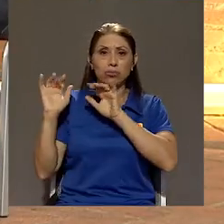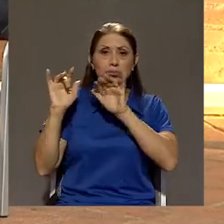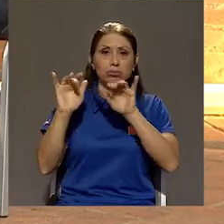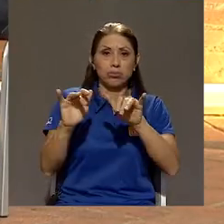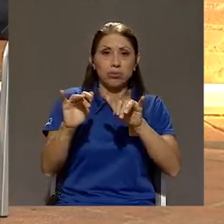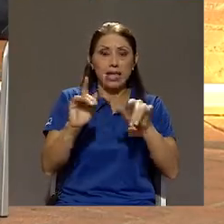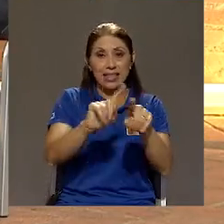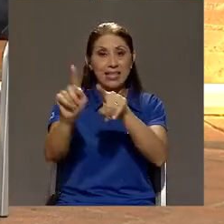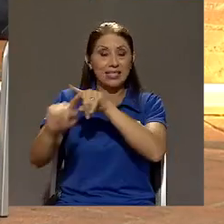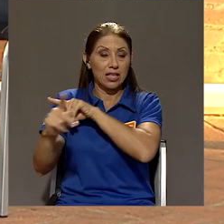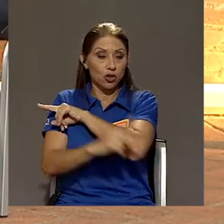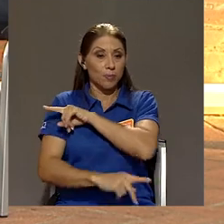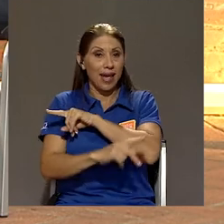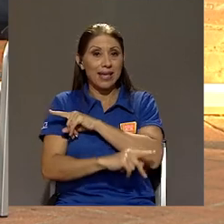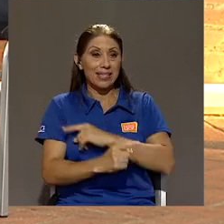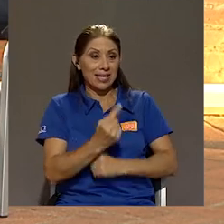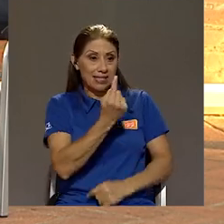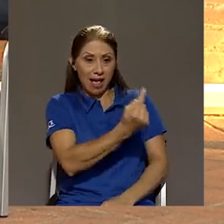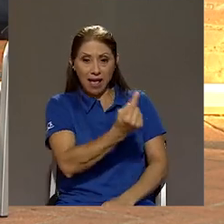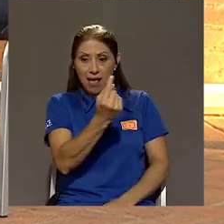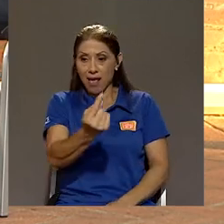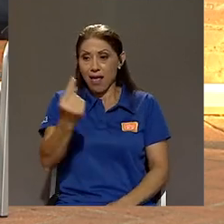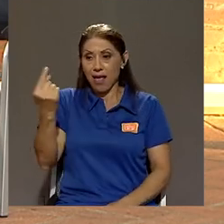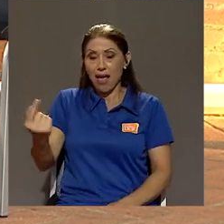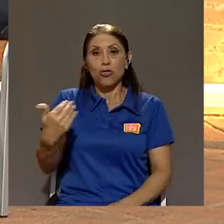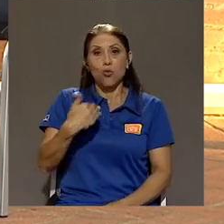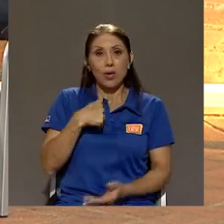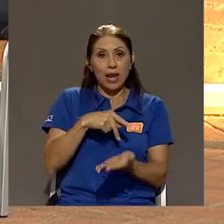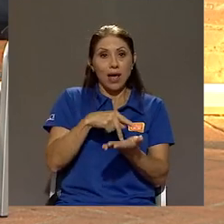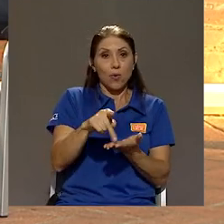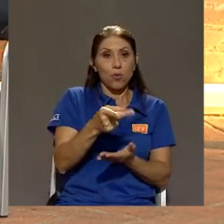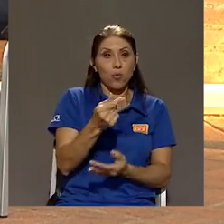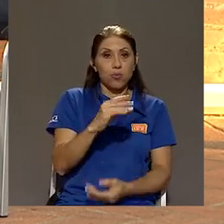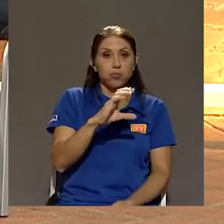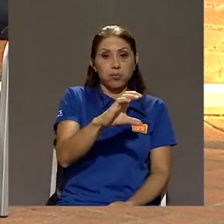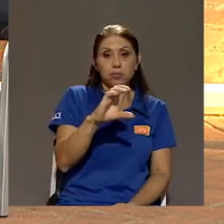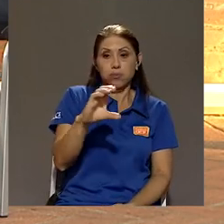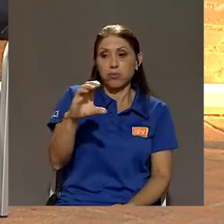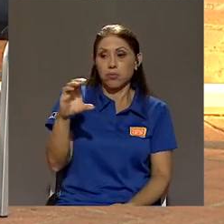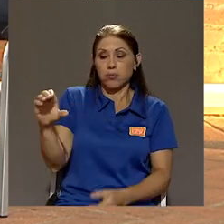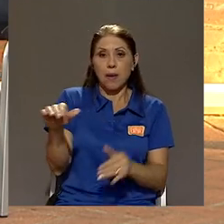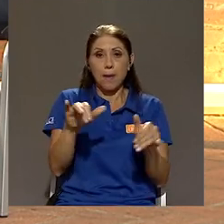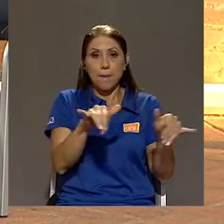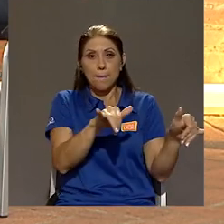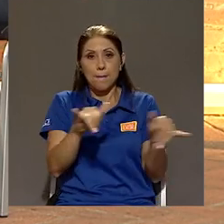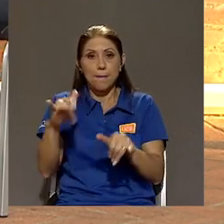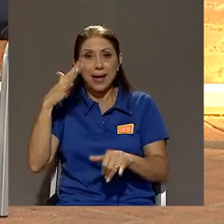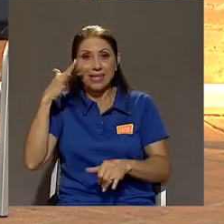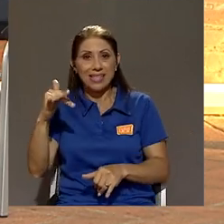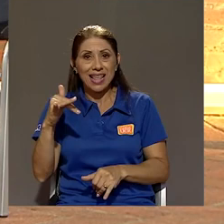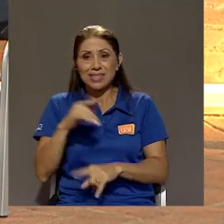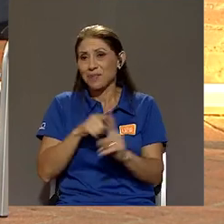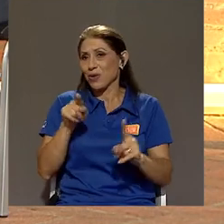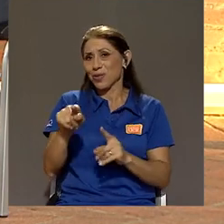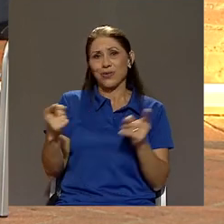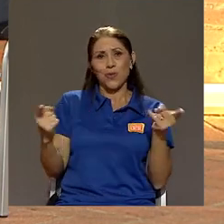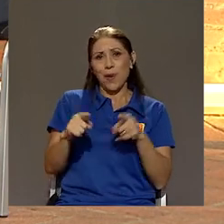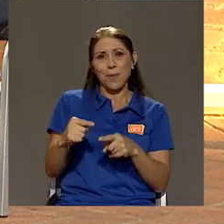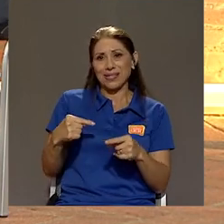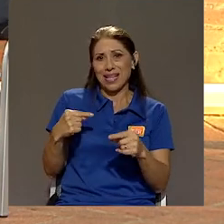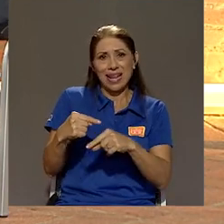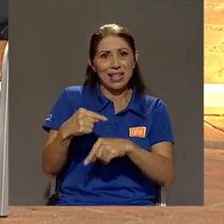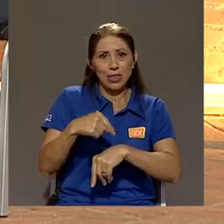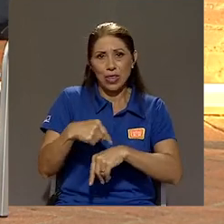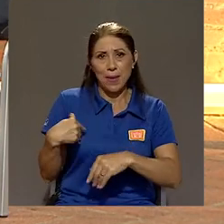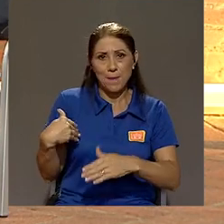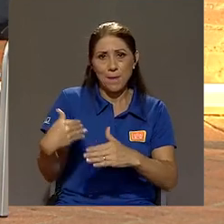en los distintos países tuviera esas remuneraciones parecidas. Eso está lejos de pasar. Pues con esas